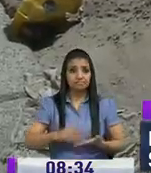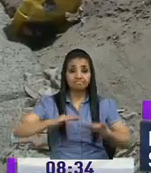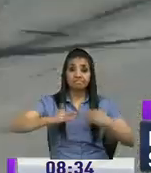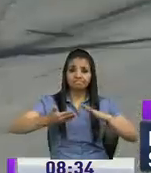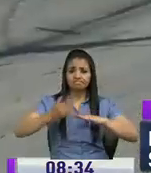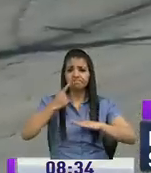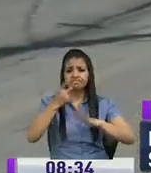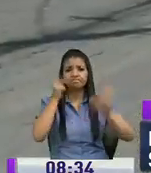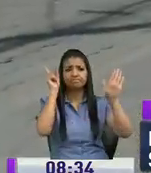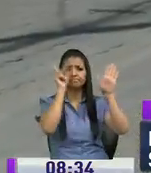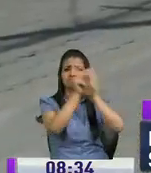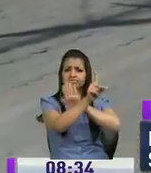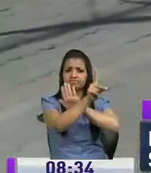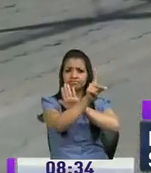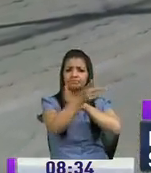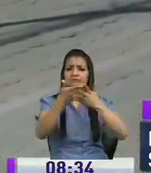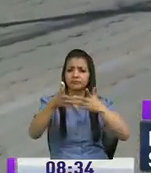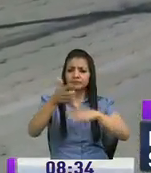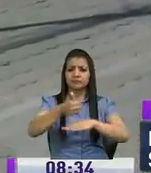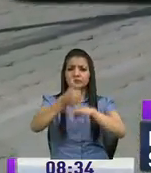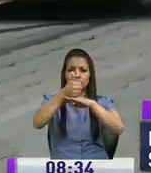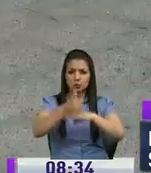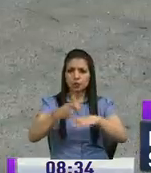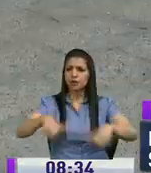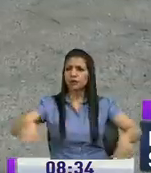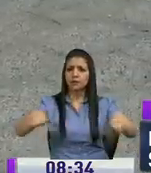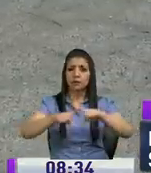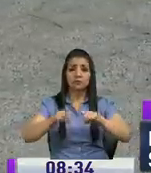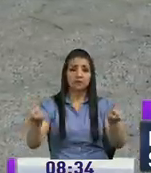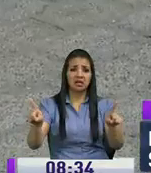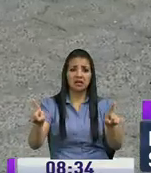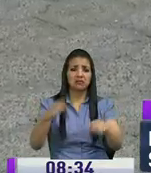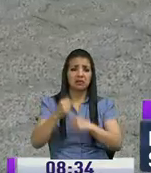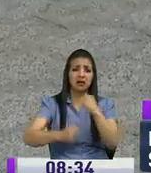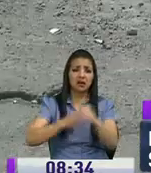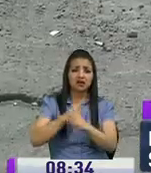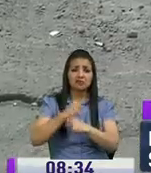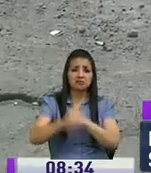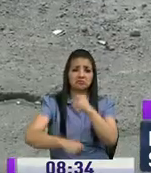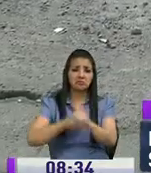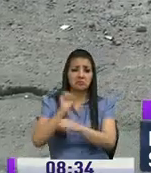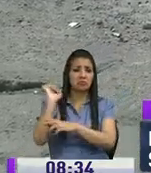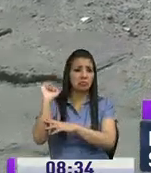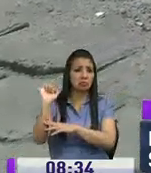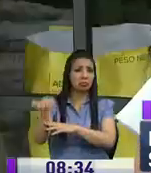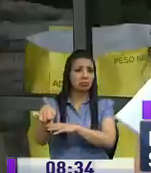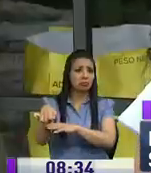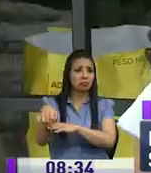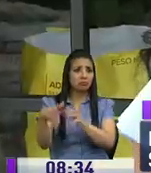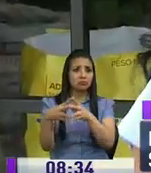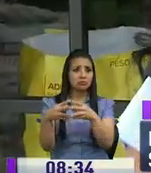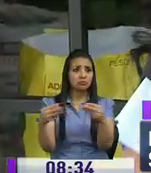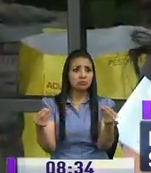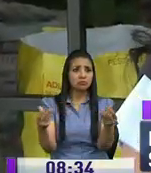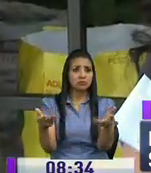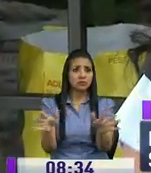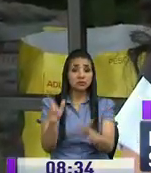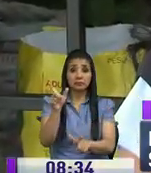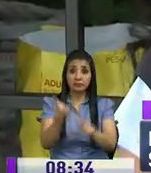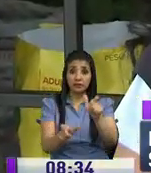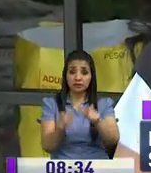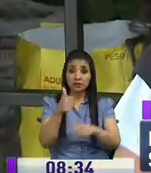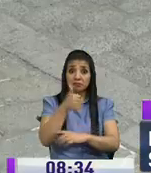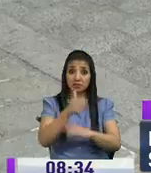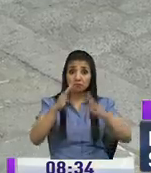haber reportado los inconvenientes a las autoridades de la zona, pero son varios años y el panorama solo se agrava. Algunas personas de las casas mismas